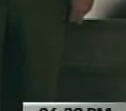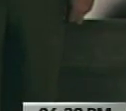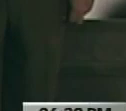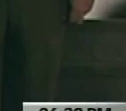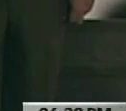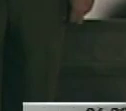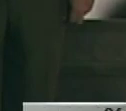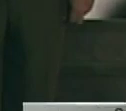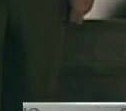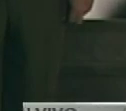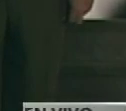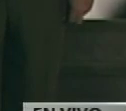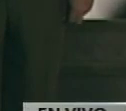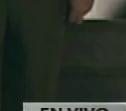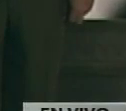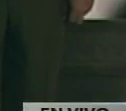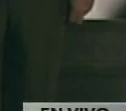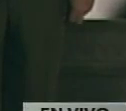Ojalá